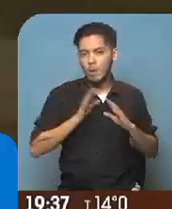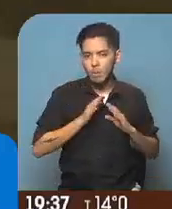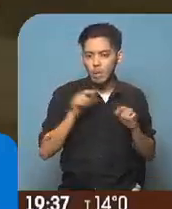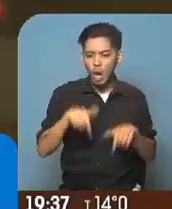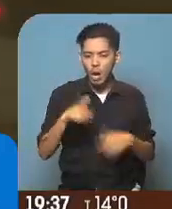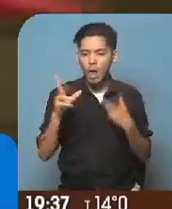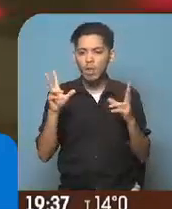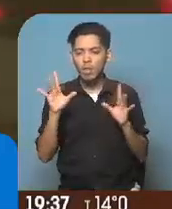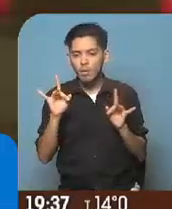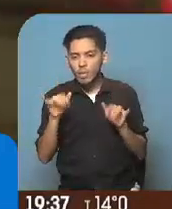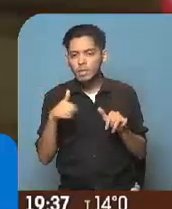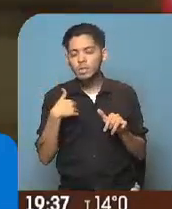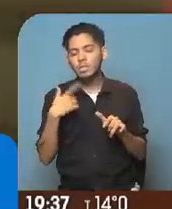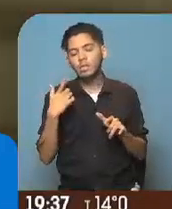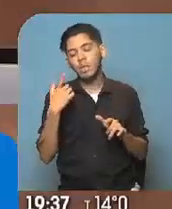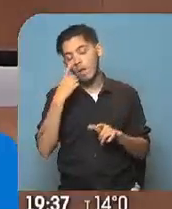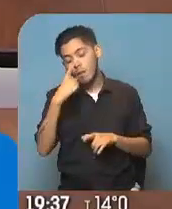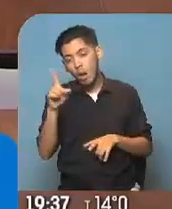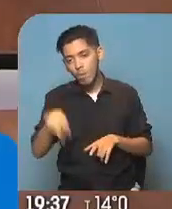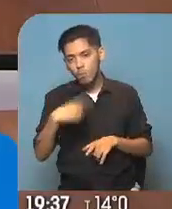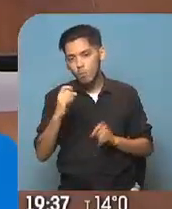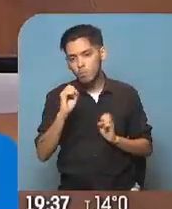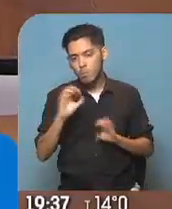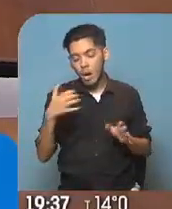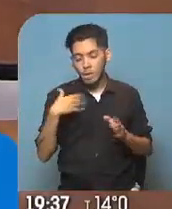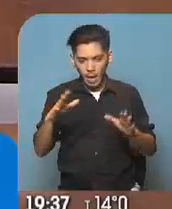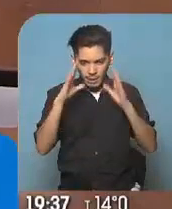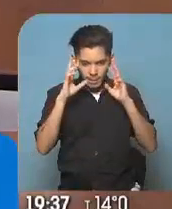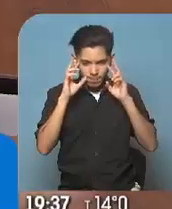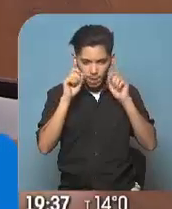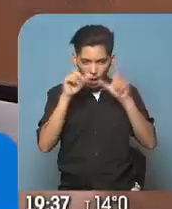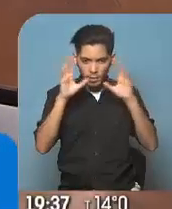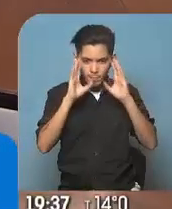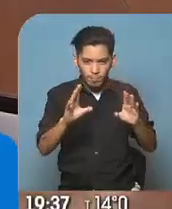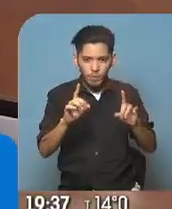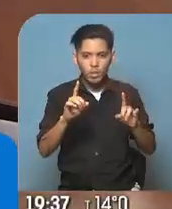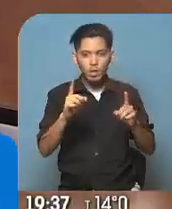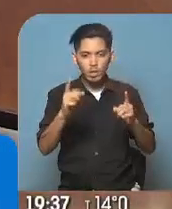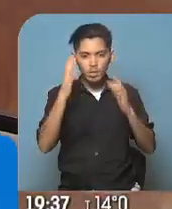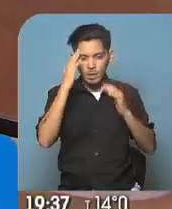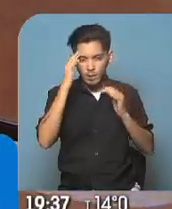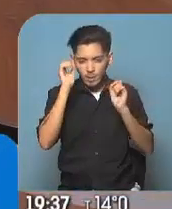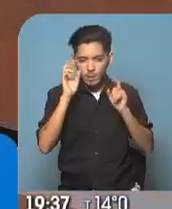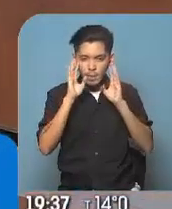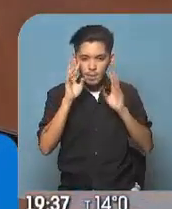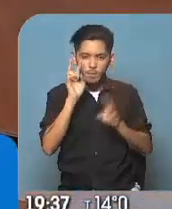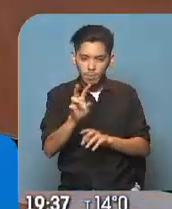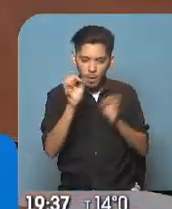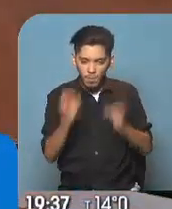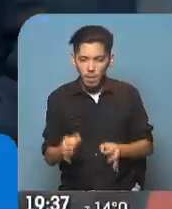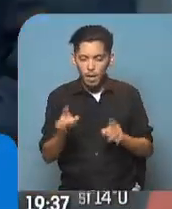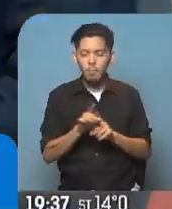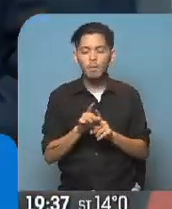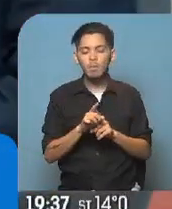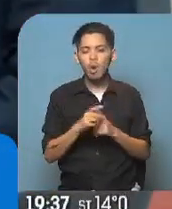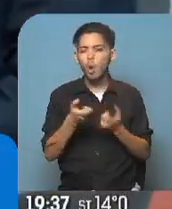este en fin quitando esa posibilidad de atención y concentración es necesaria para rendir más cuánto afecta en la